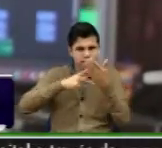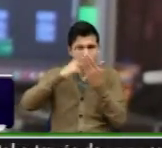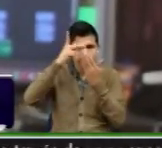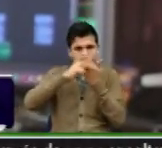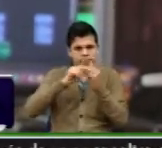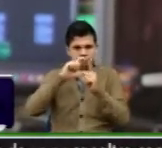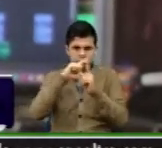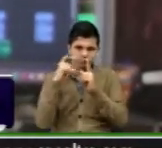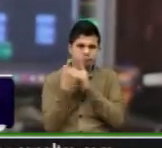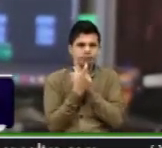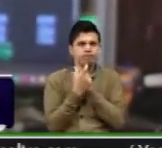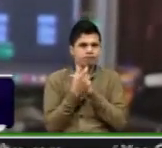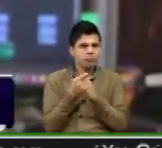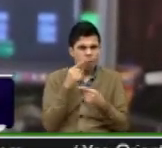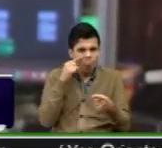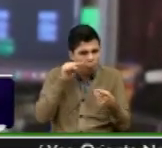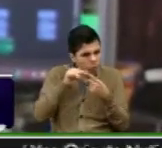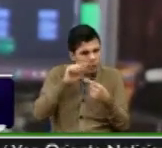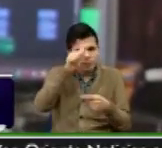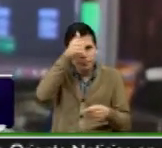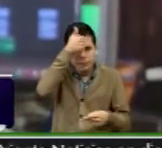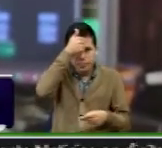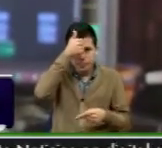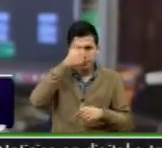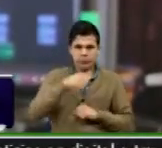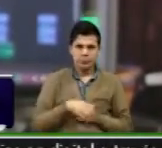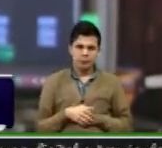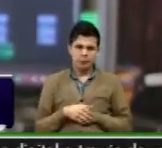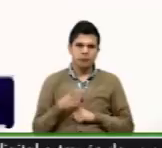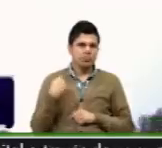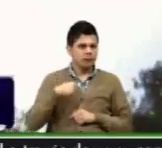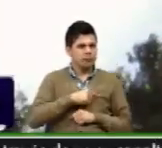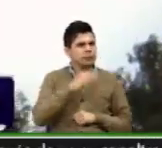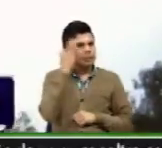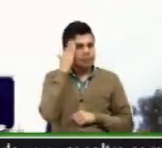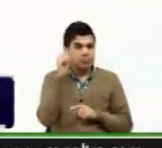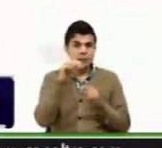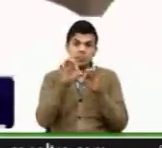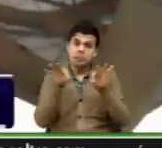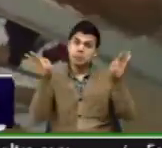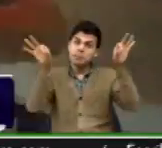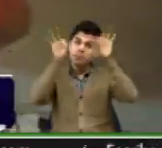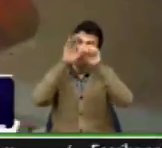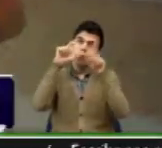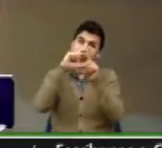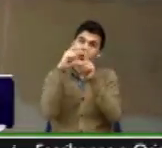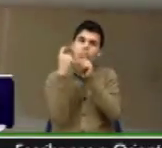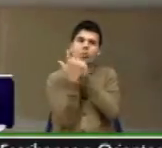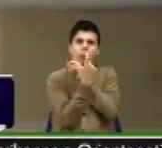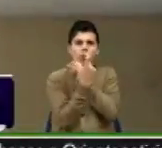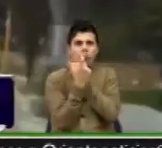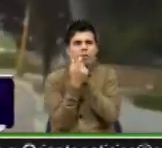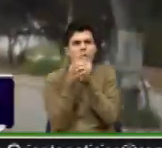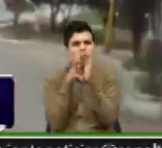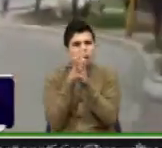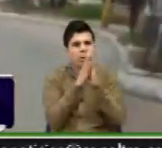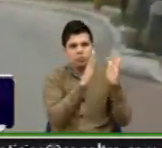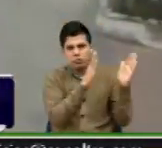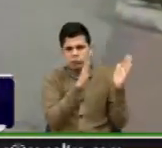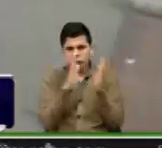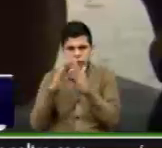proyectos culturales. Eso es como el enfoque que tenemos, siempre como la parte cultural, pero de la mano del documental y el